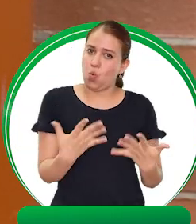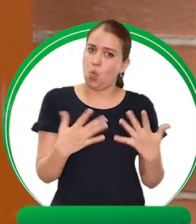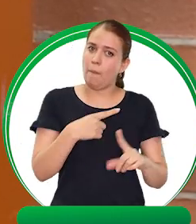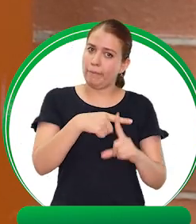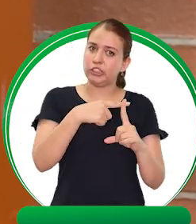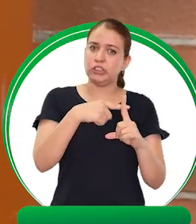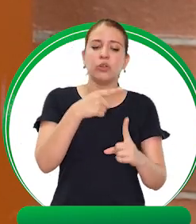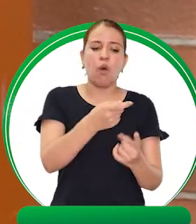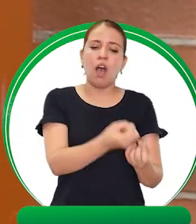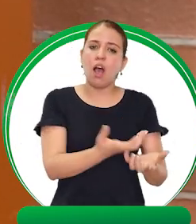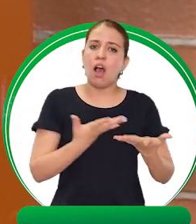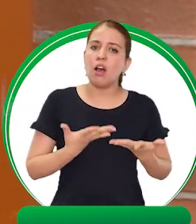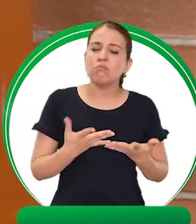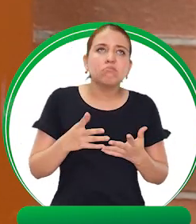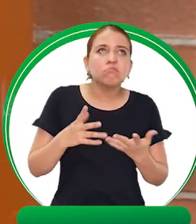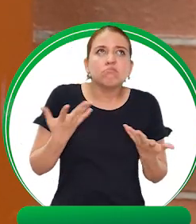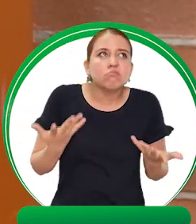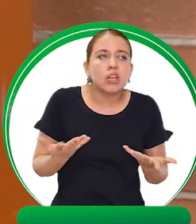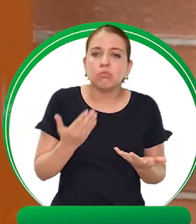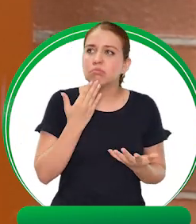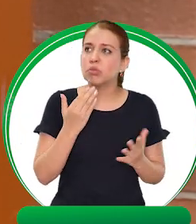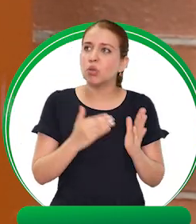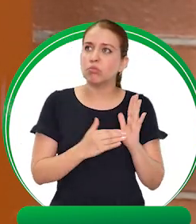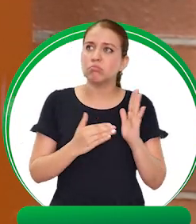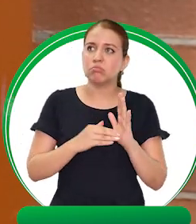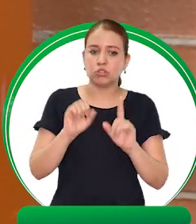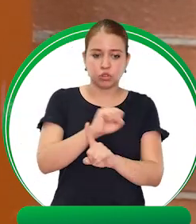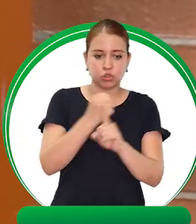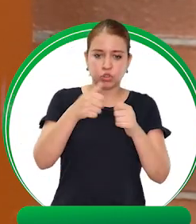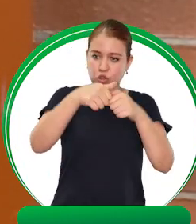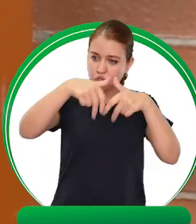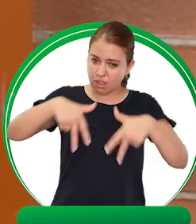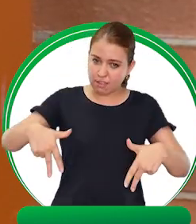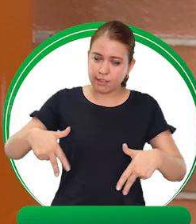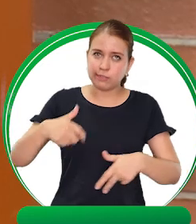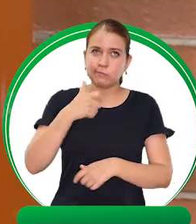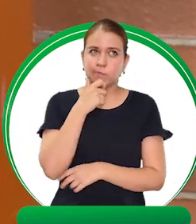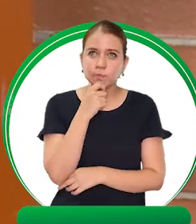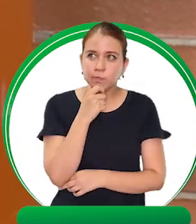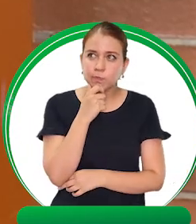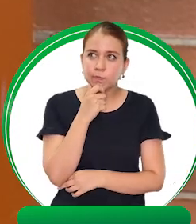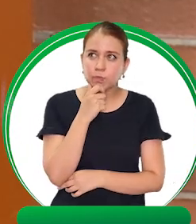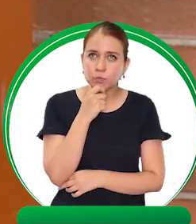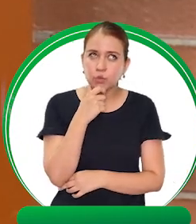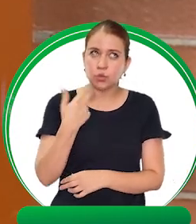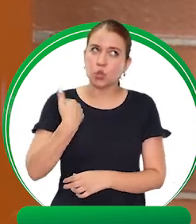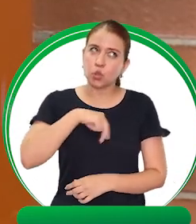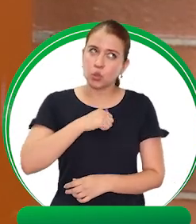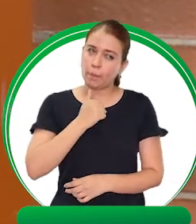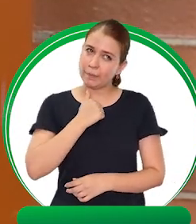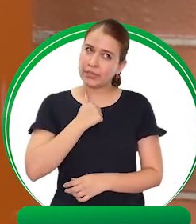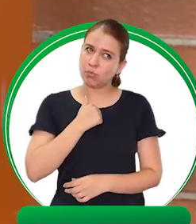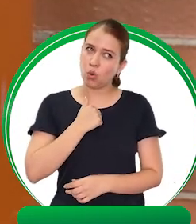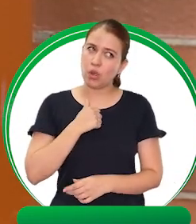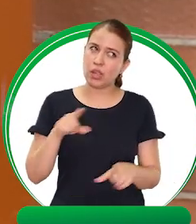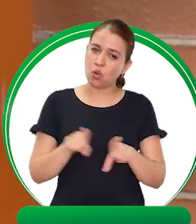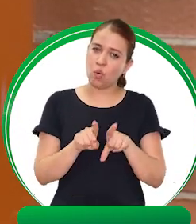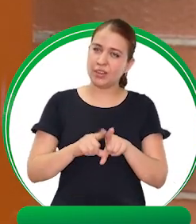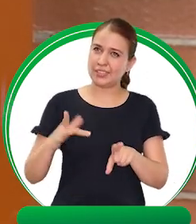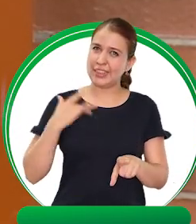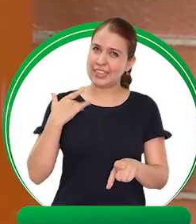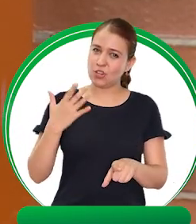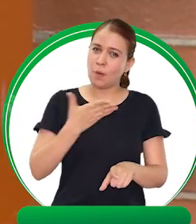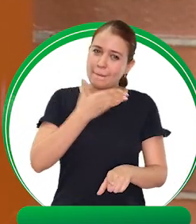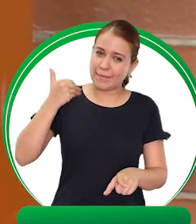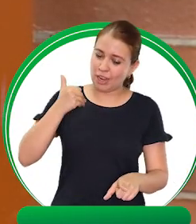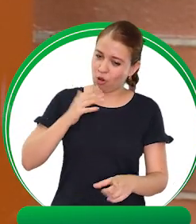a poder, digamos, establecer en la sociedad, o sea, nosotros mismos, cómo